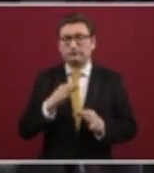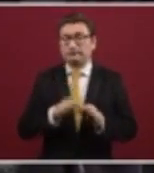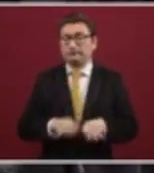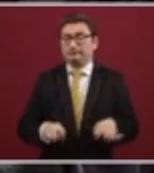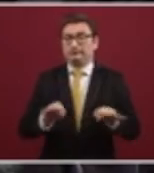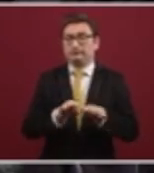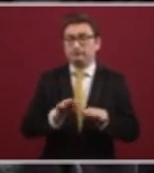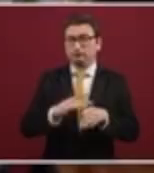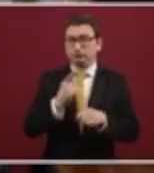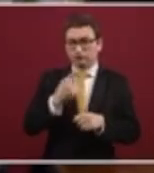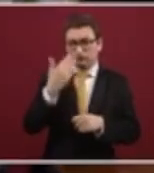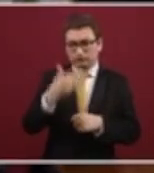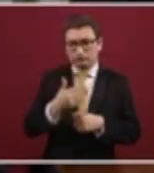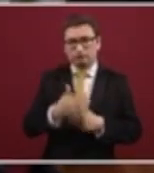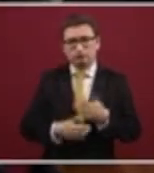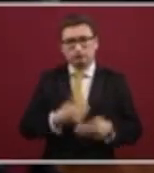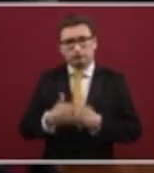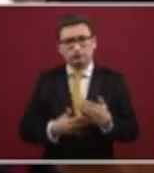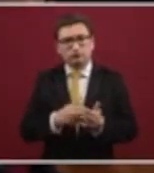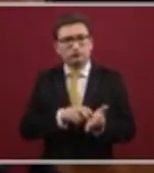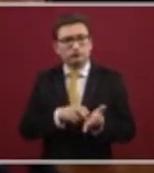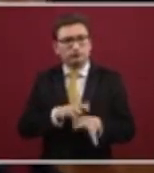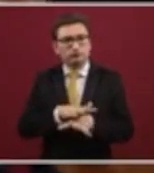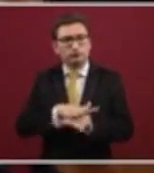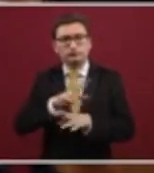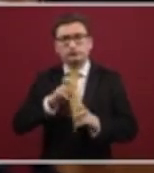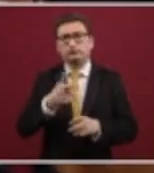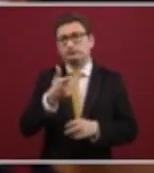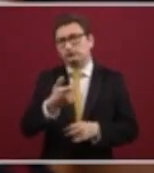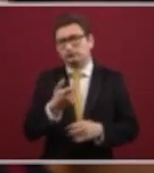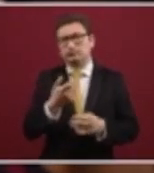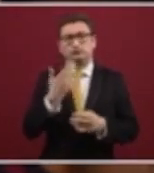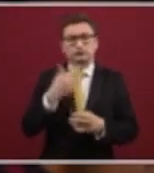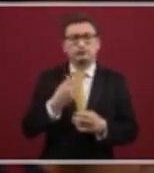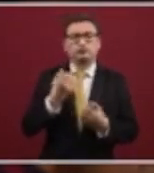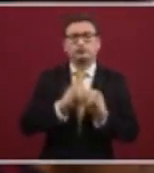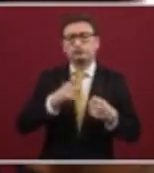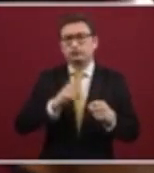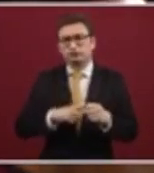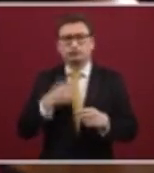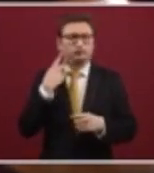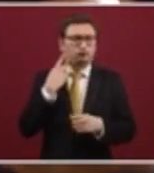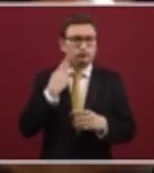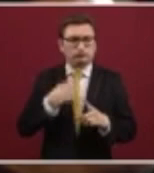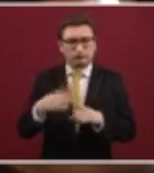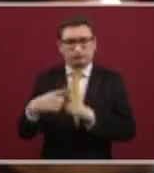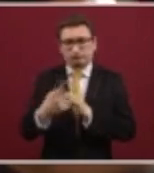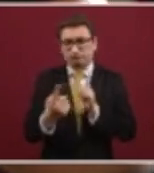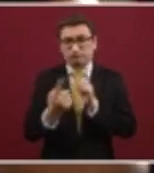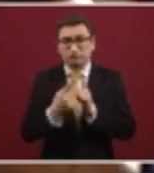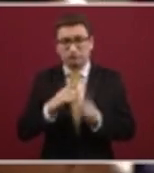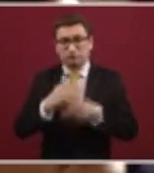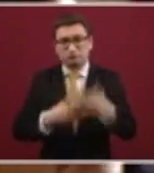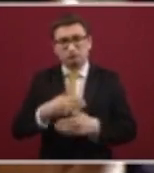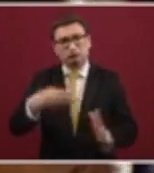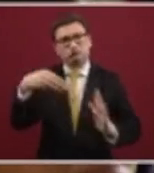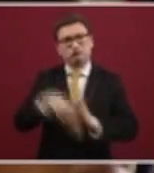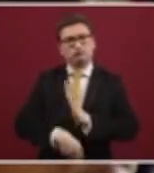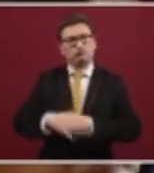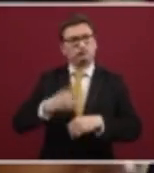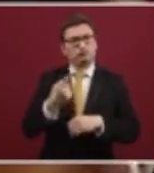cualquier reforma, cambio estructural en lo político, económico o social, se vaya al traste por falta de